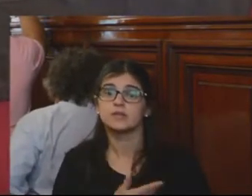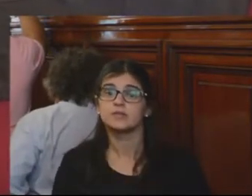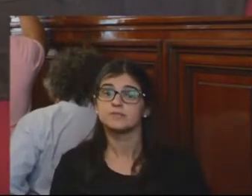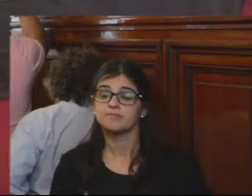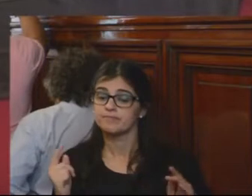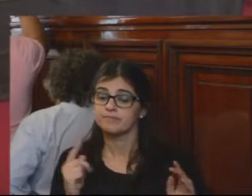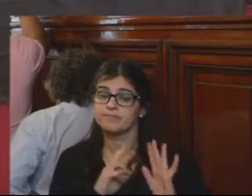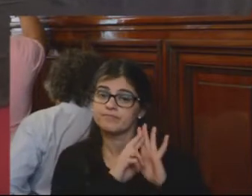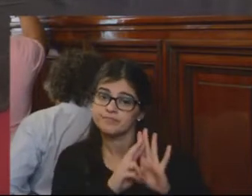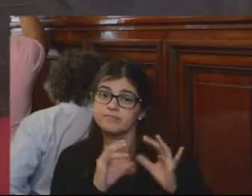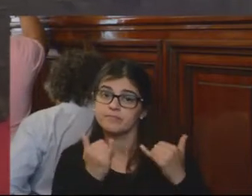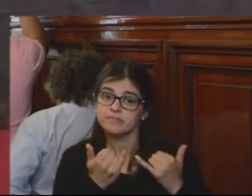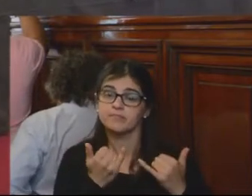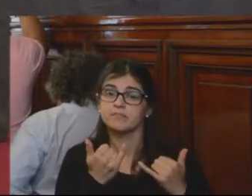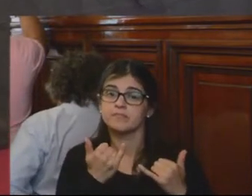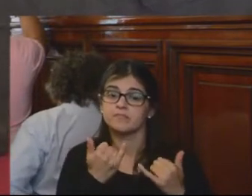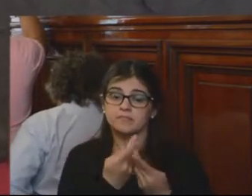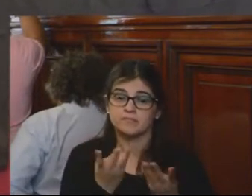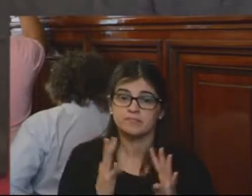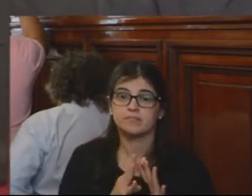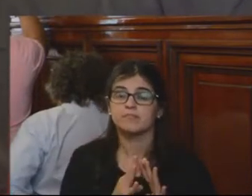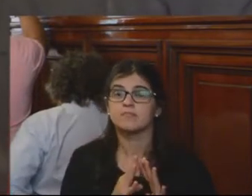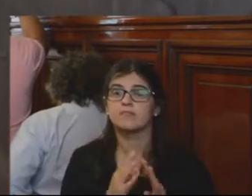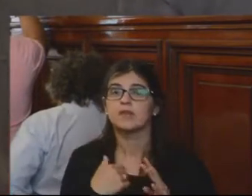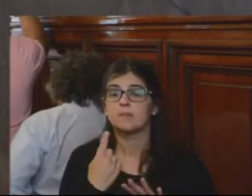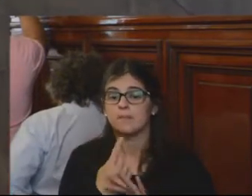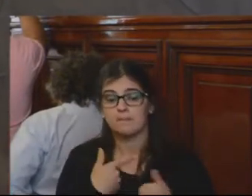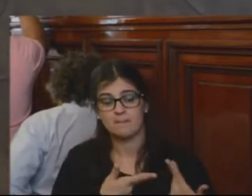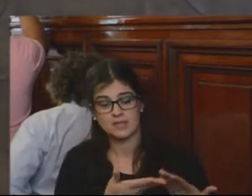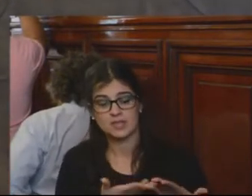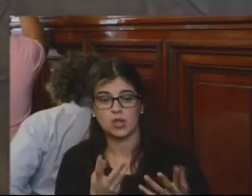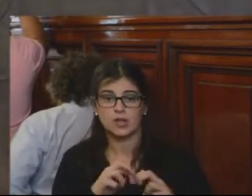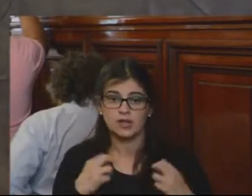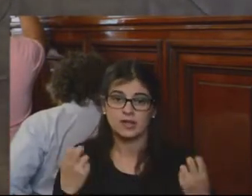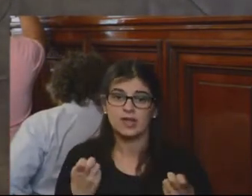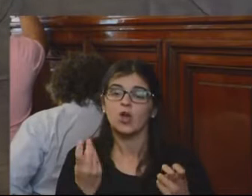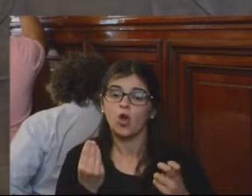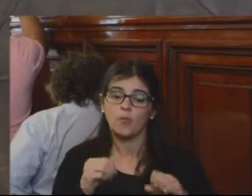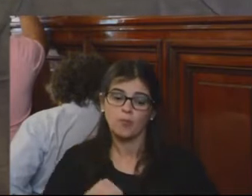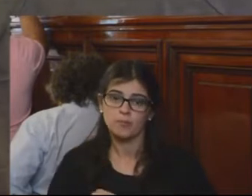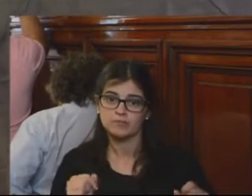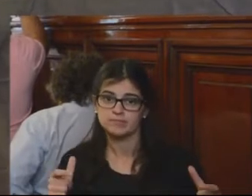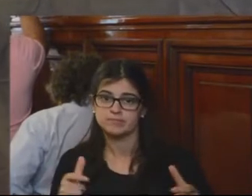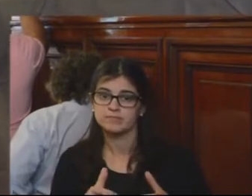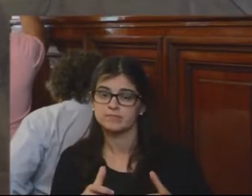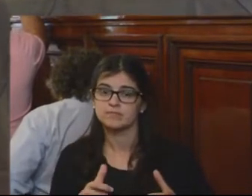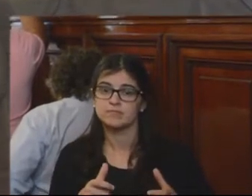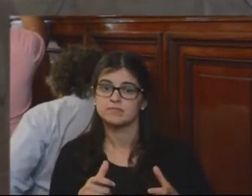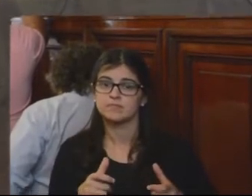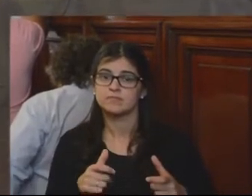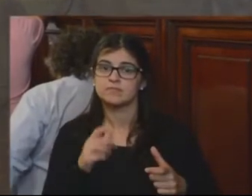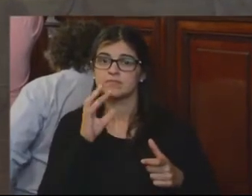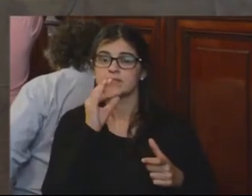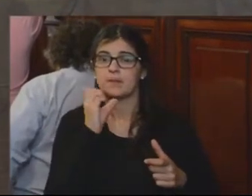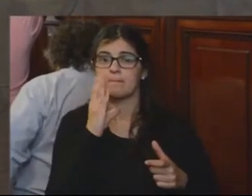comisionados señores peticionarios primero presentó la mesa como está integrada el doctor porque es safe el